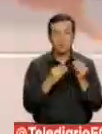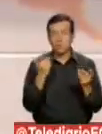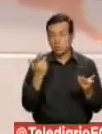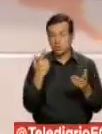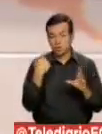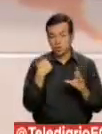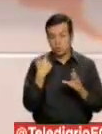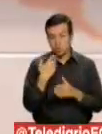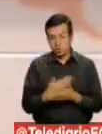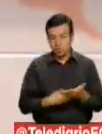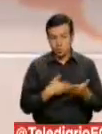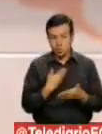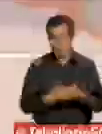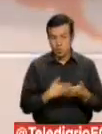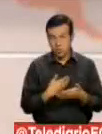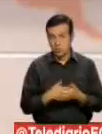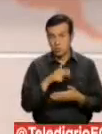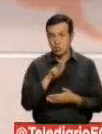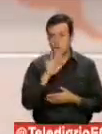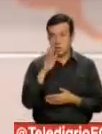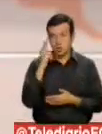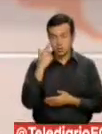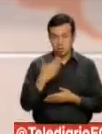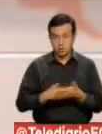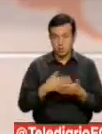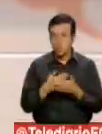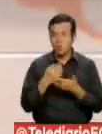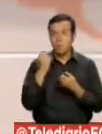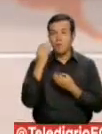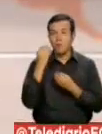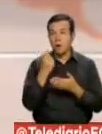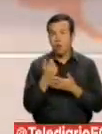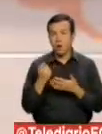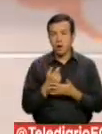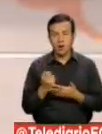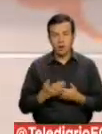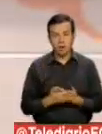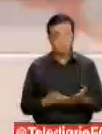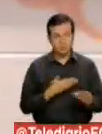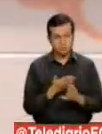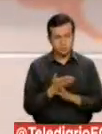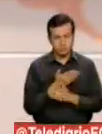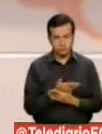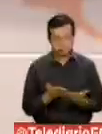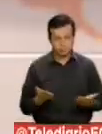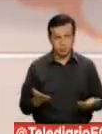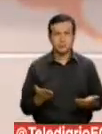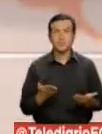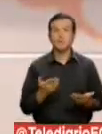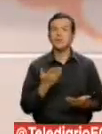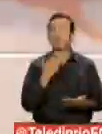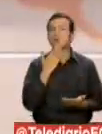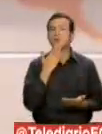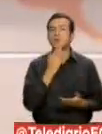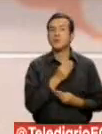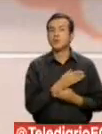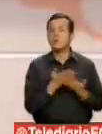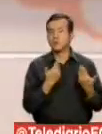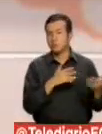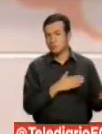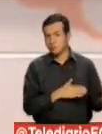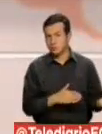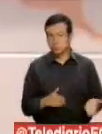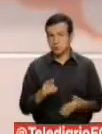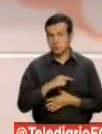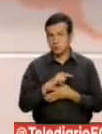los documentos en 35 fojas de un informe que tenía que ser presentado y va concretamente a lo que tiene que ver con